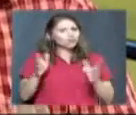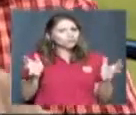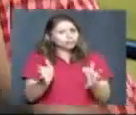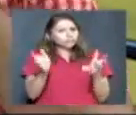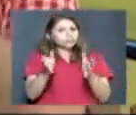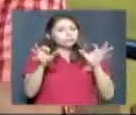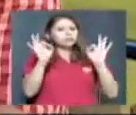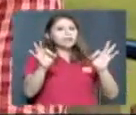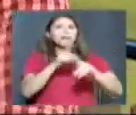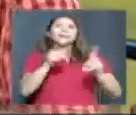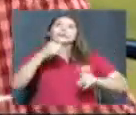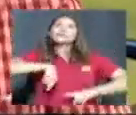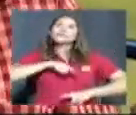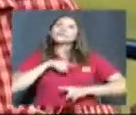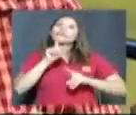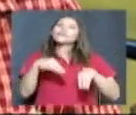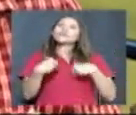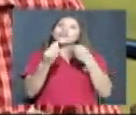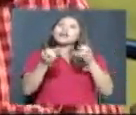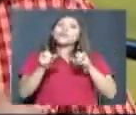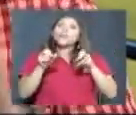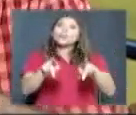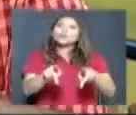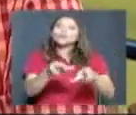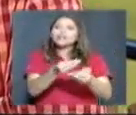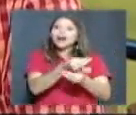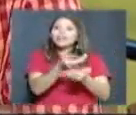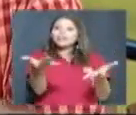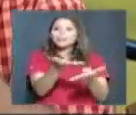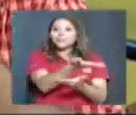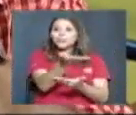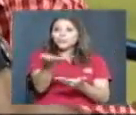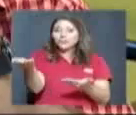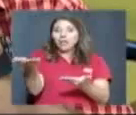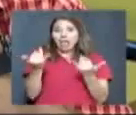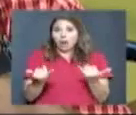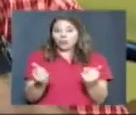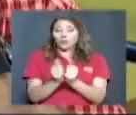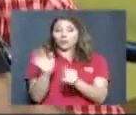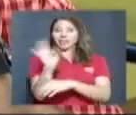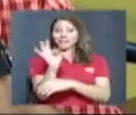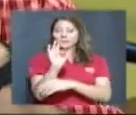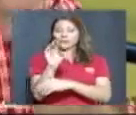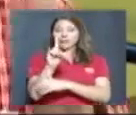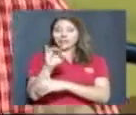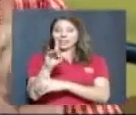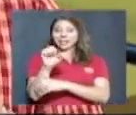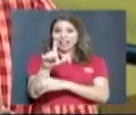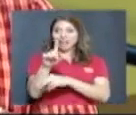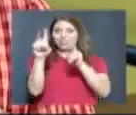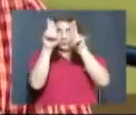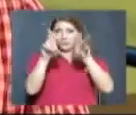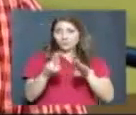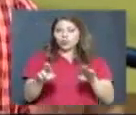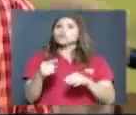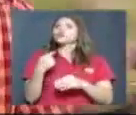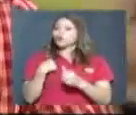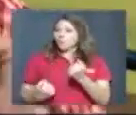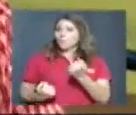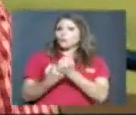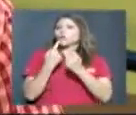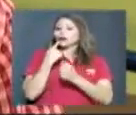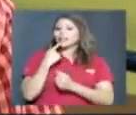la oportunidad, a propósito de la digitalización, yo adicionaría lo que don Antonio decía, ya lo dijo la SUTEL,